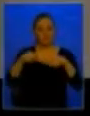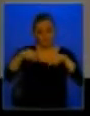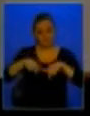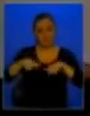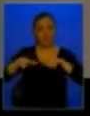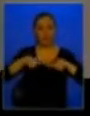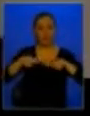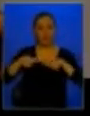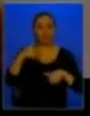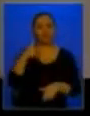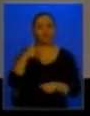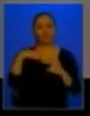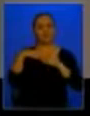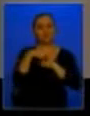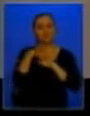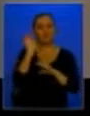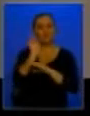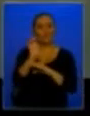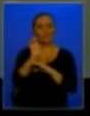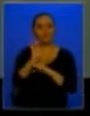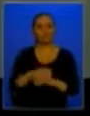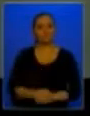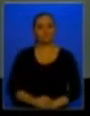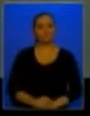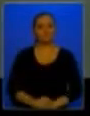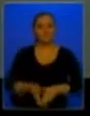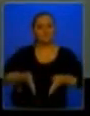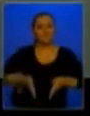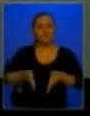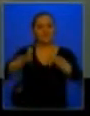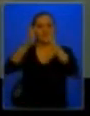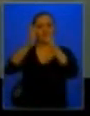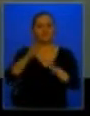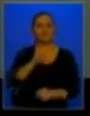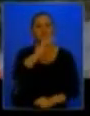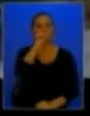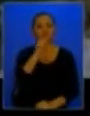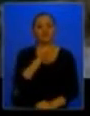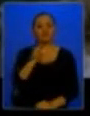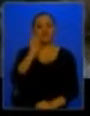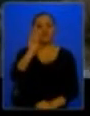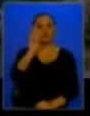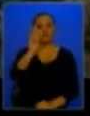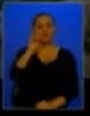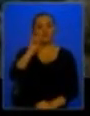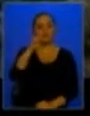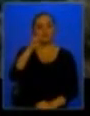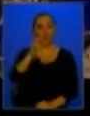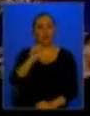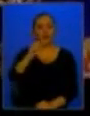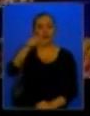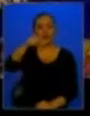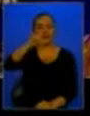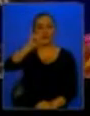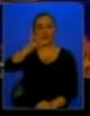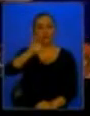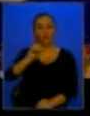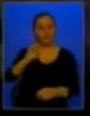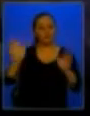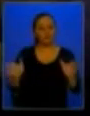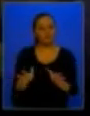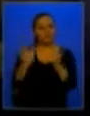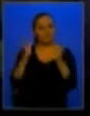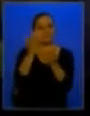encontrar una agencia Ban Ecuador. La carretera Sumbawa-Quilotoa, por ejemplo, activó la economía